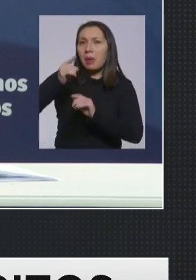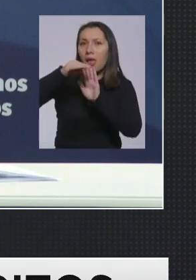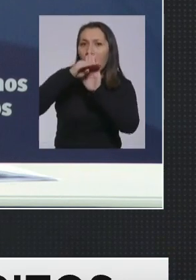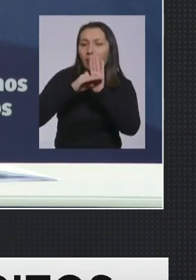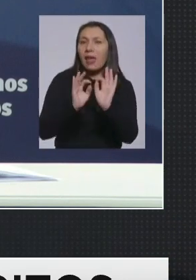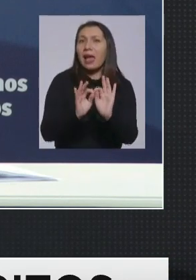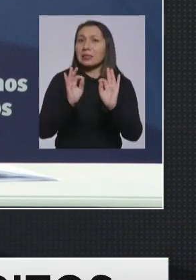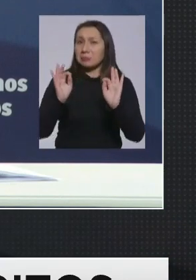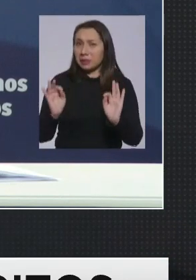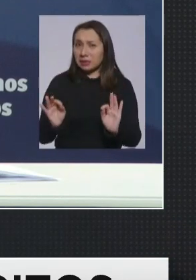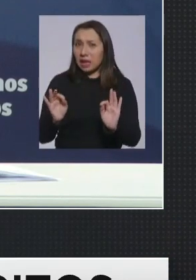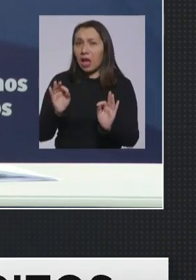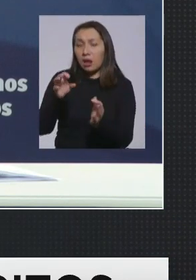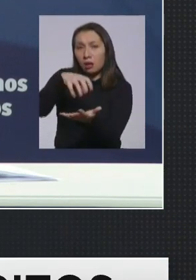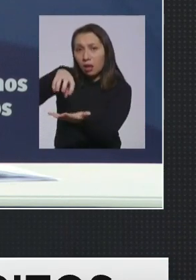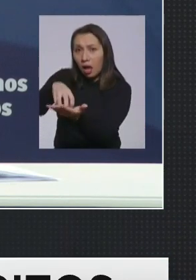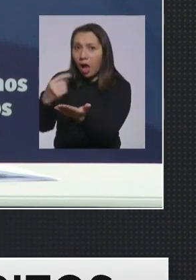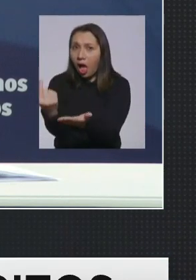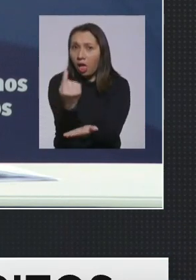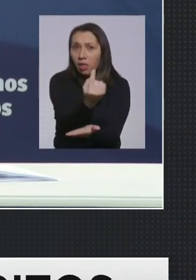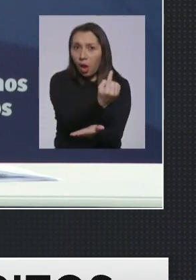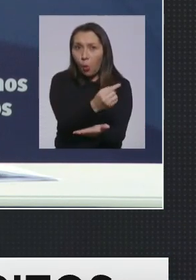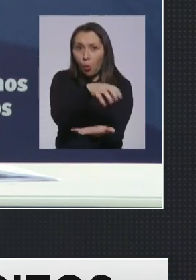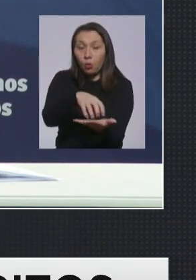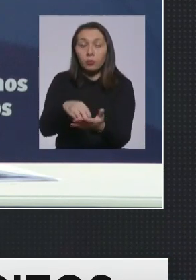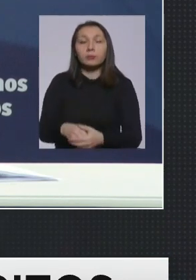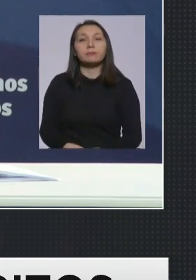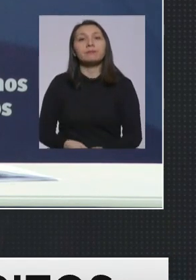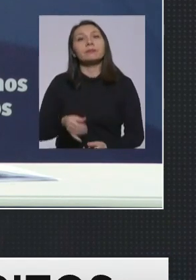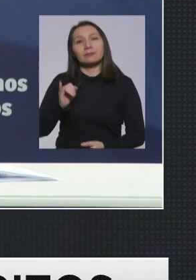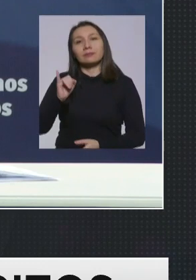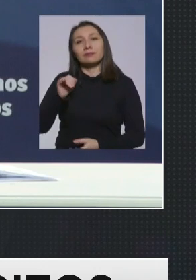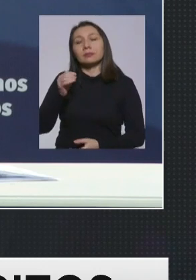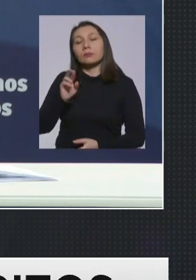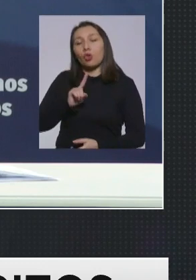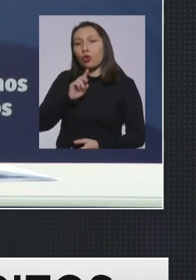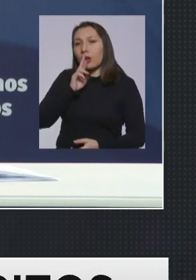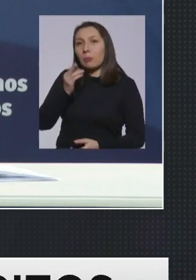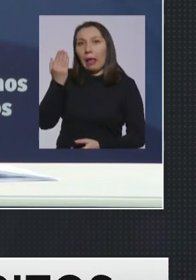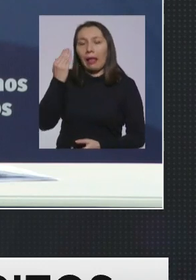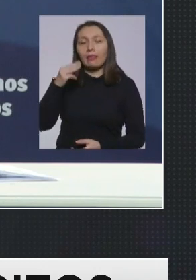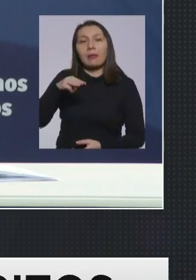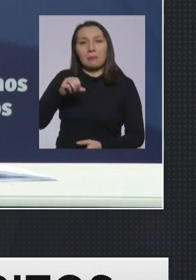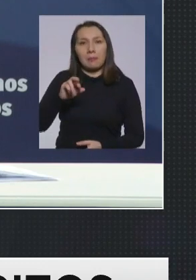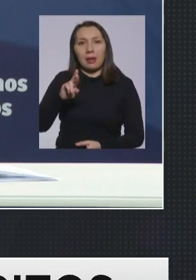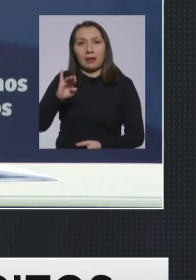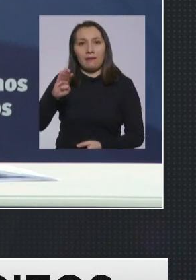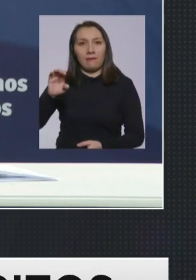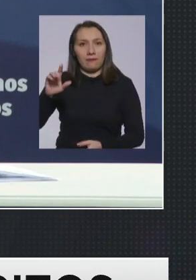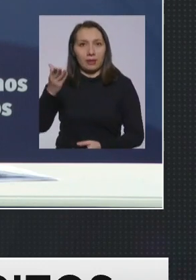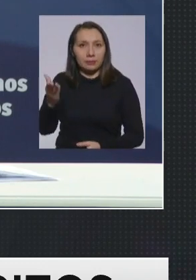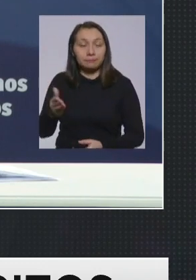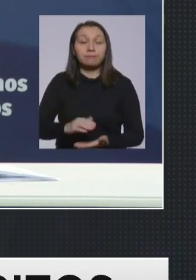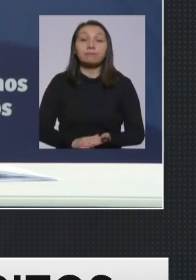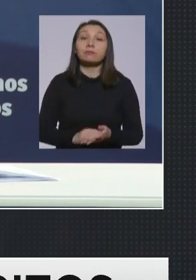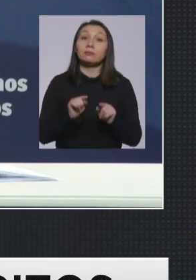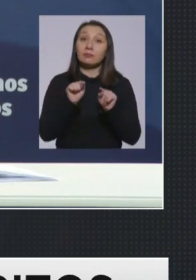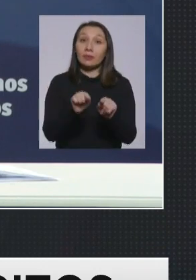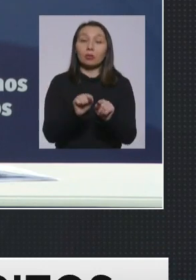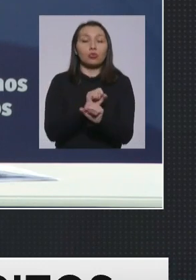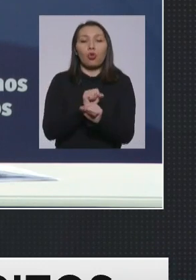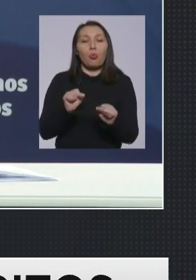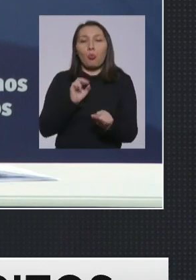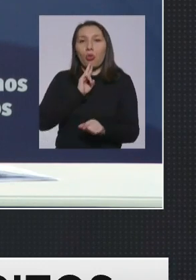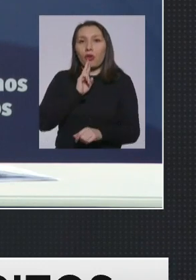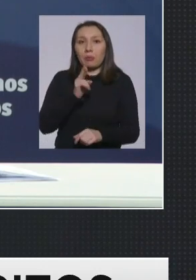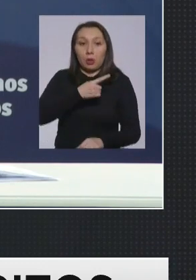especiales locales para trabajos comunes maribel si no le contesté esa parte eso no lo podemos